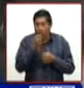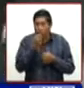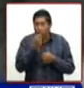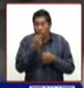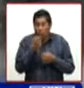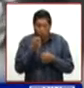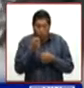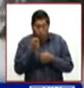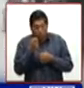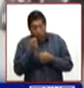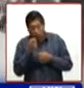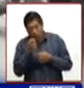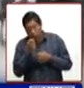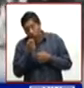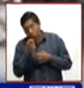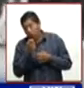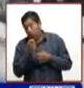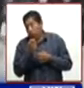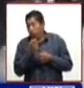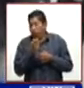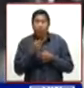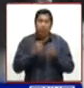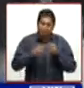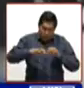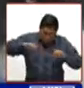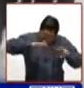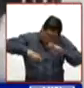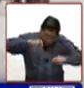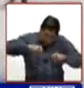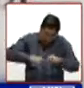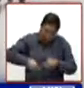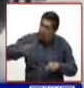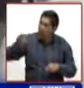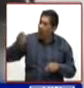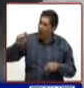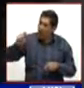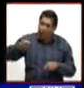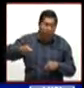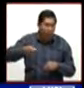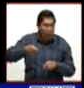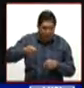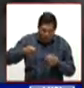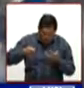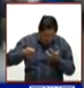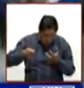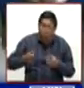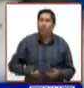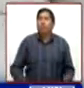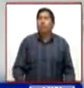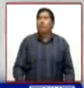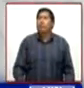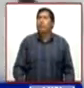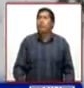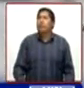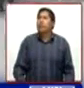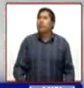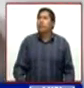artesanal, y también otros que en sus pertenencias tenían armas punzocortantes con los cuales van amedrentando. Tranquilo,